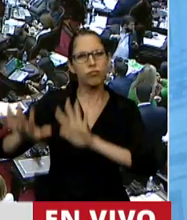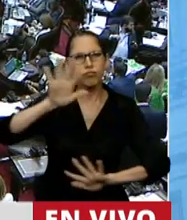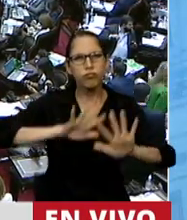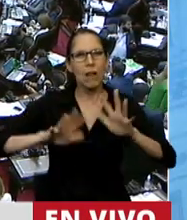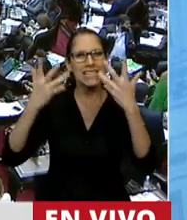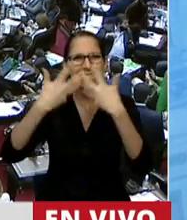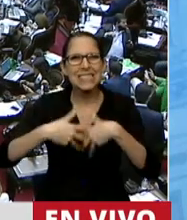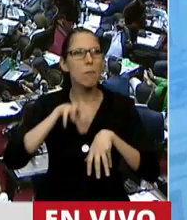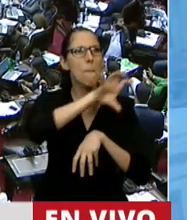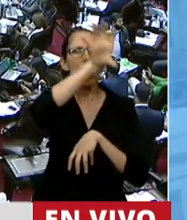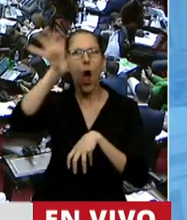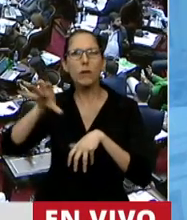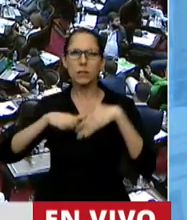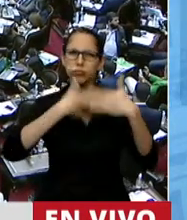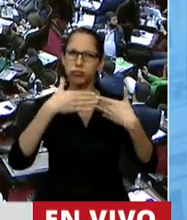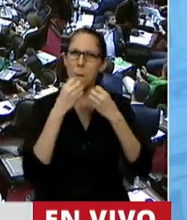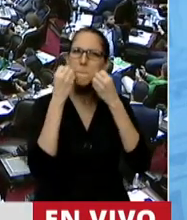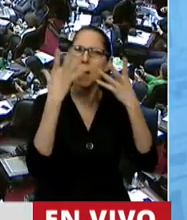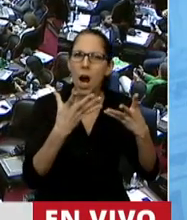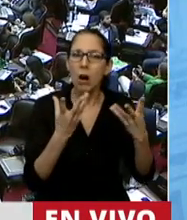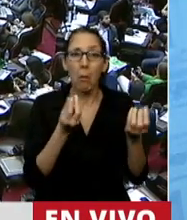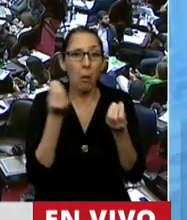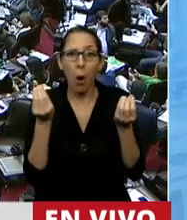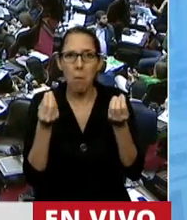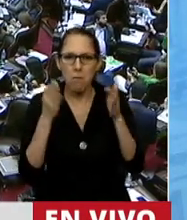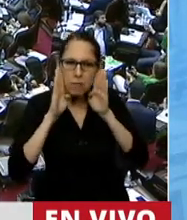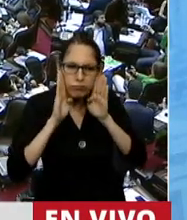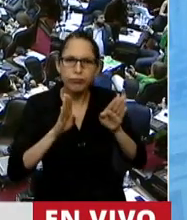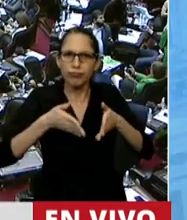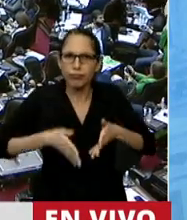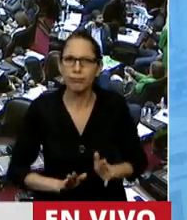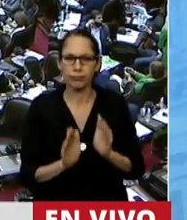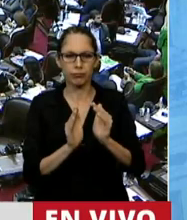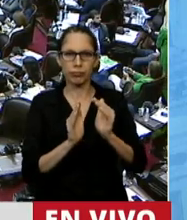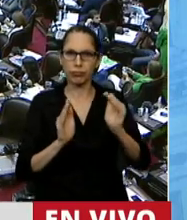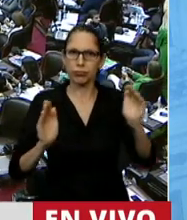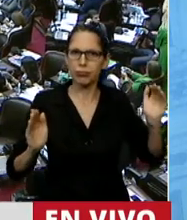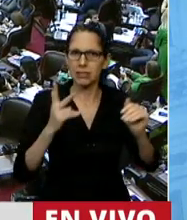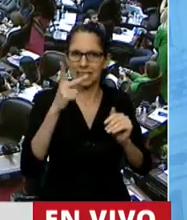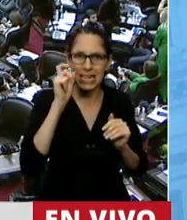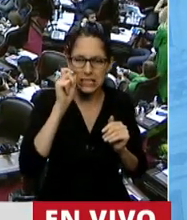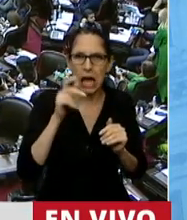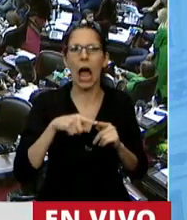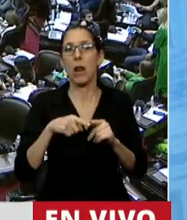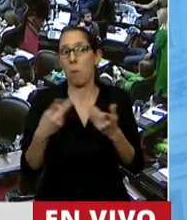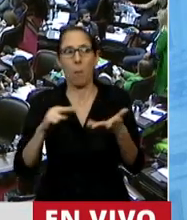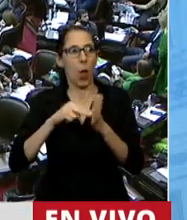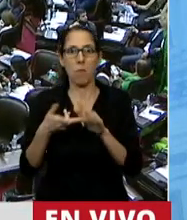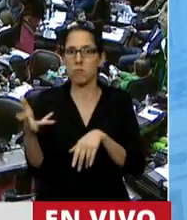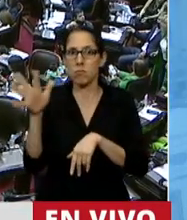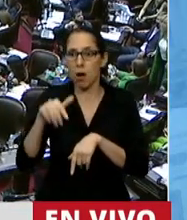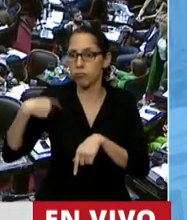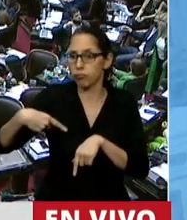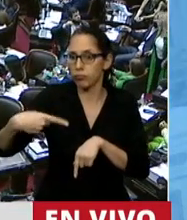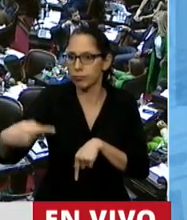en nuestras provincias, para la primera infancia, para atender a las problemáticas que vivimos en el día a día. Y